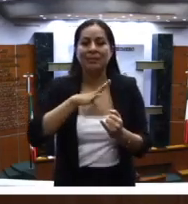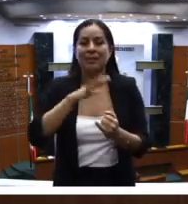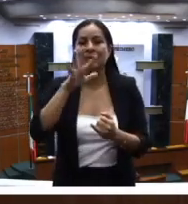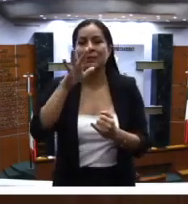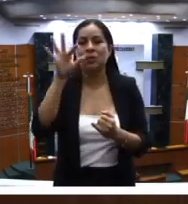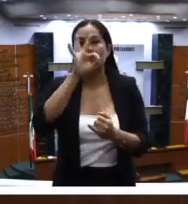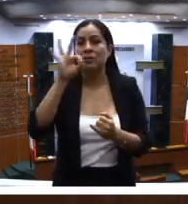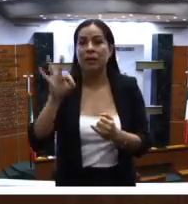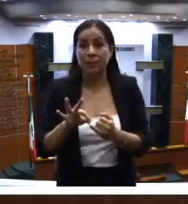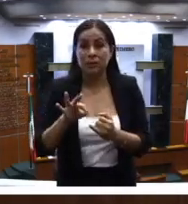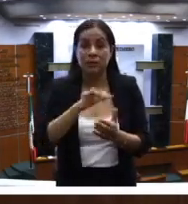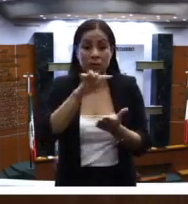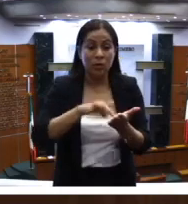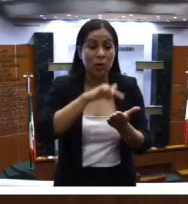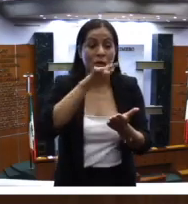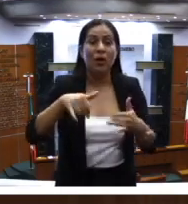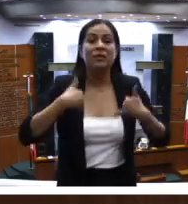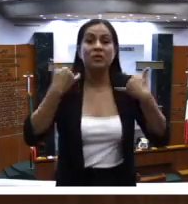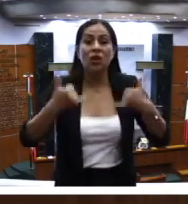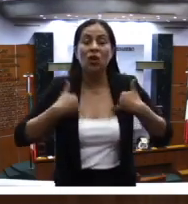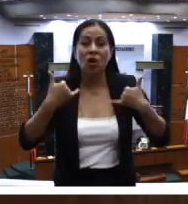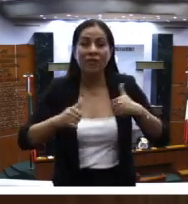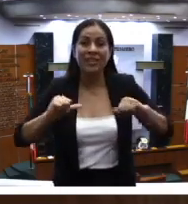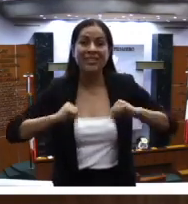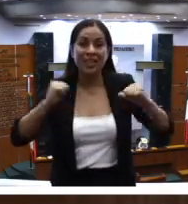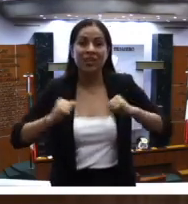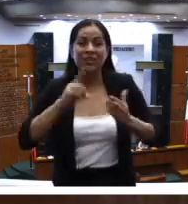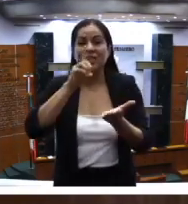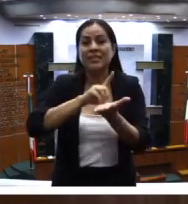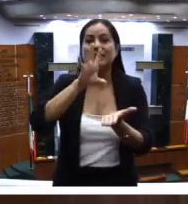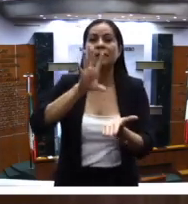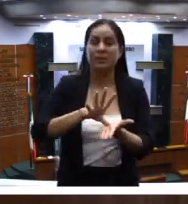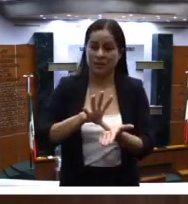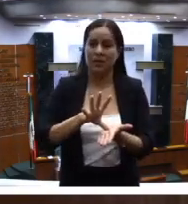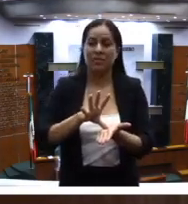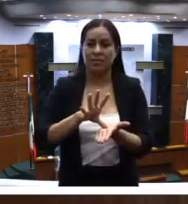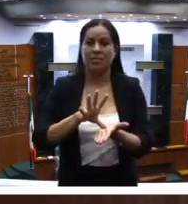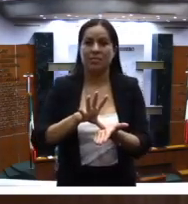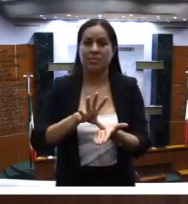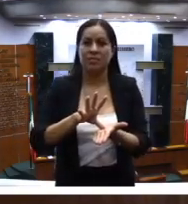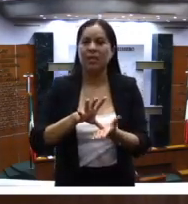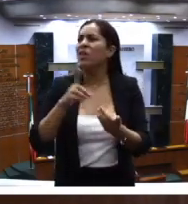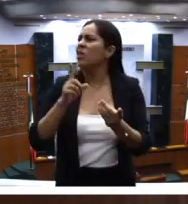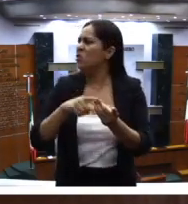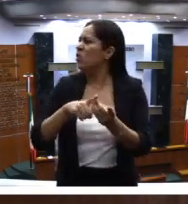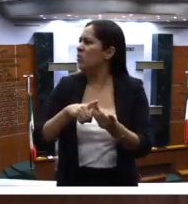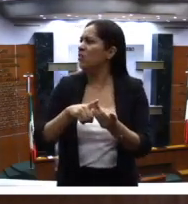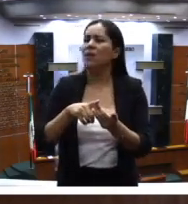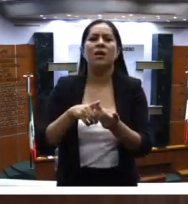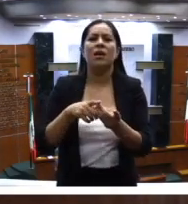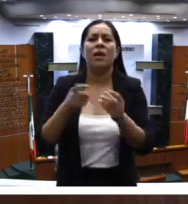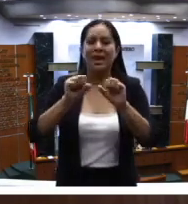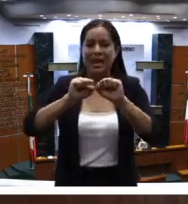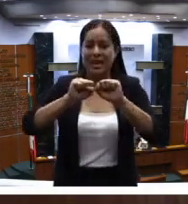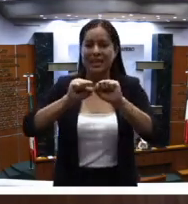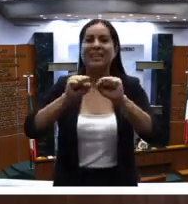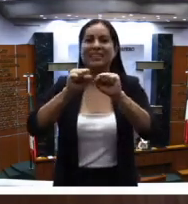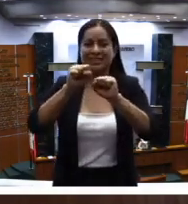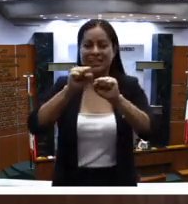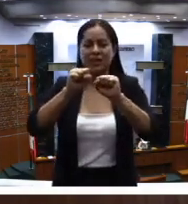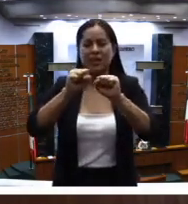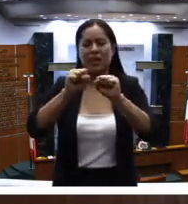un 50% de espacios para jóvenes y adolescentes con discapacidades en donde el manejo del sistema de lenguaje